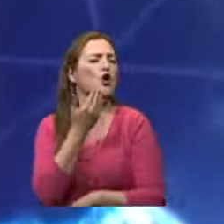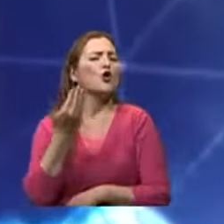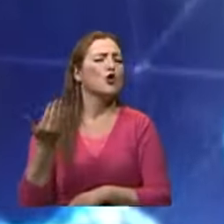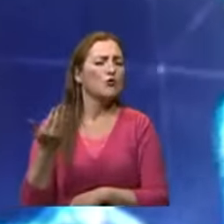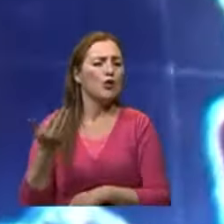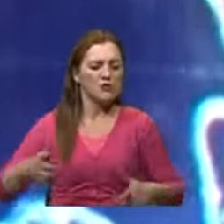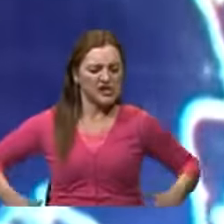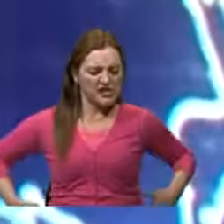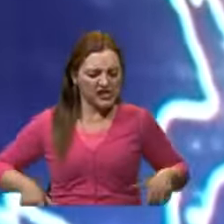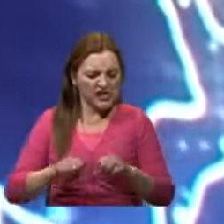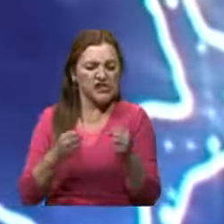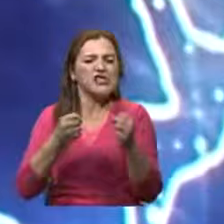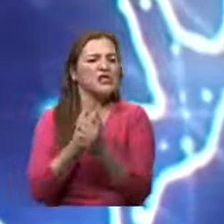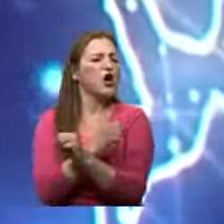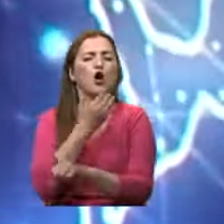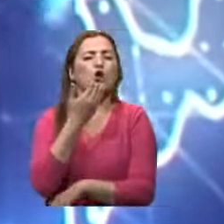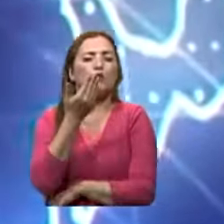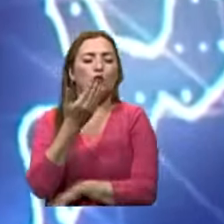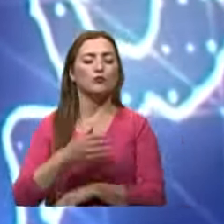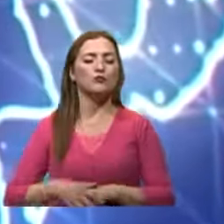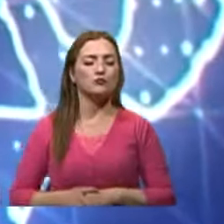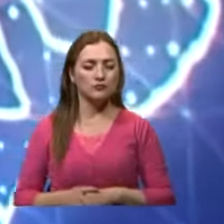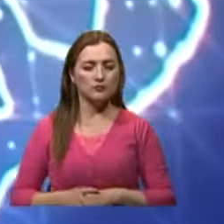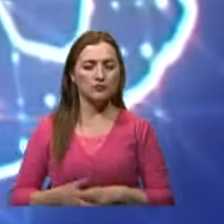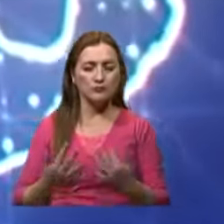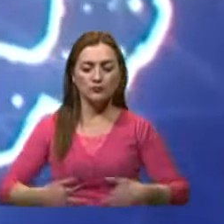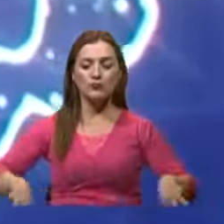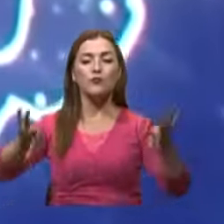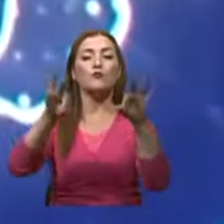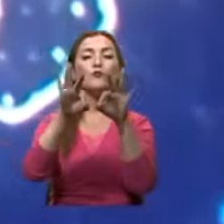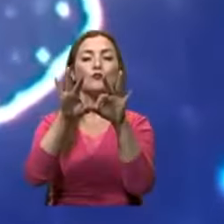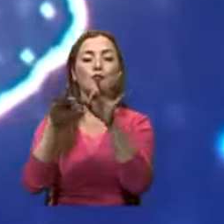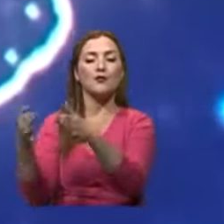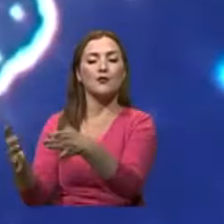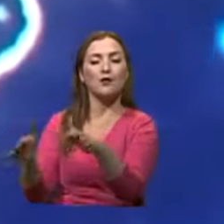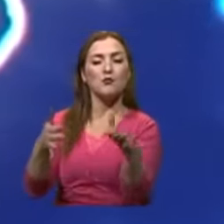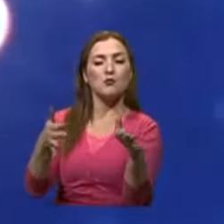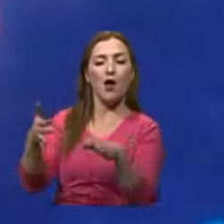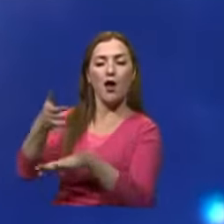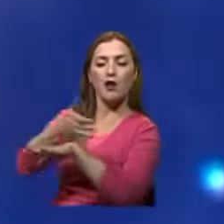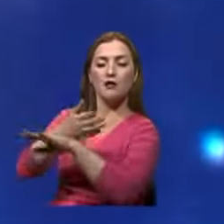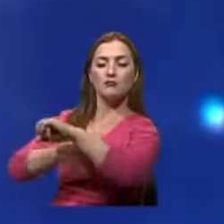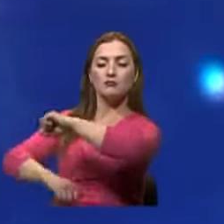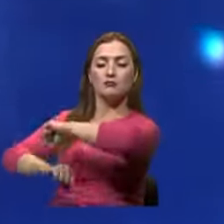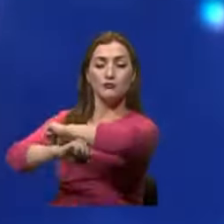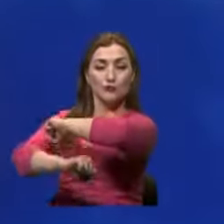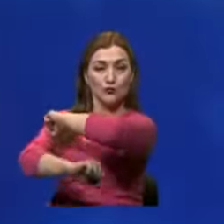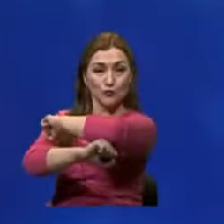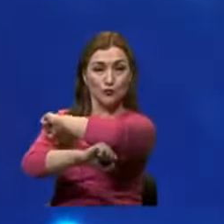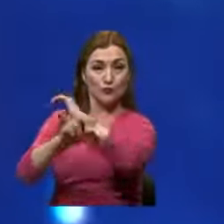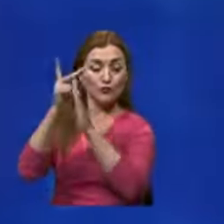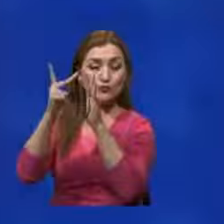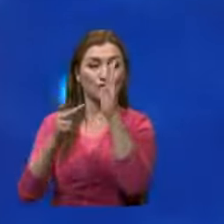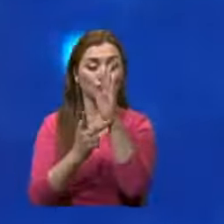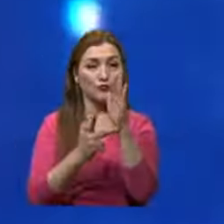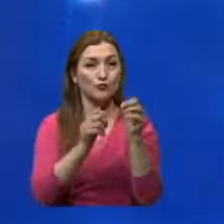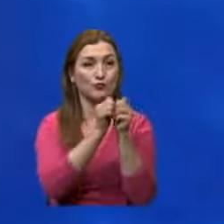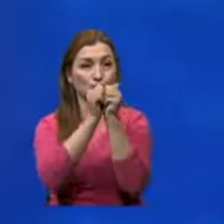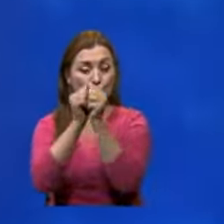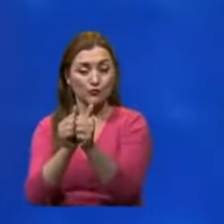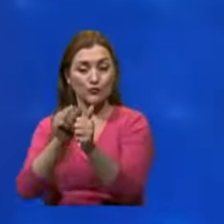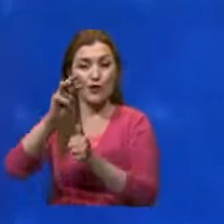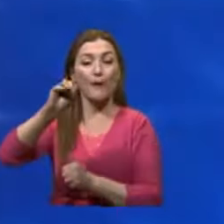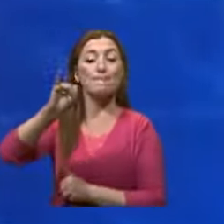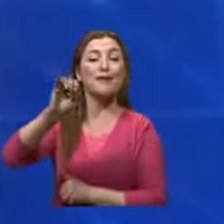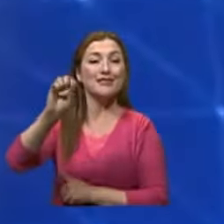estas fracturas de cadera. Vean ustedes que la importancia de recibir un tratamiento oportuno es fundamental. Y como todos los programas nos acompaña